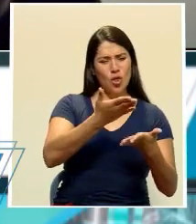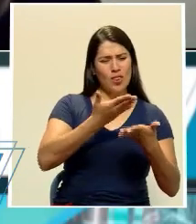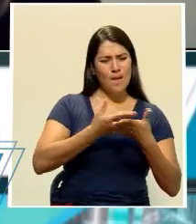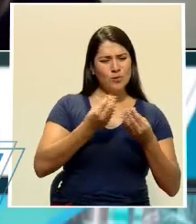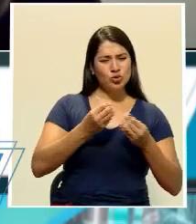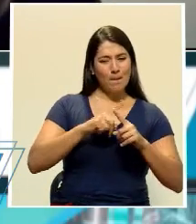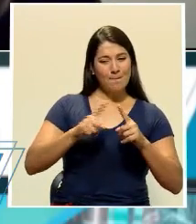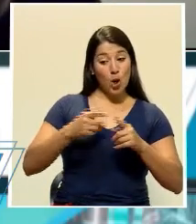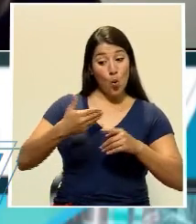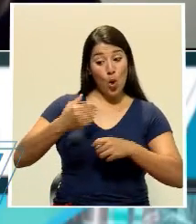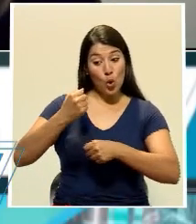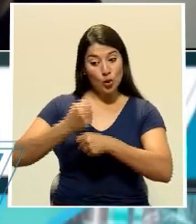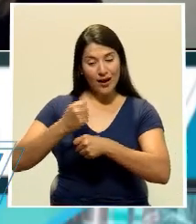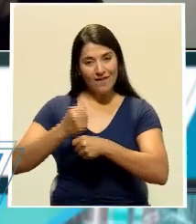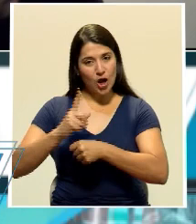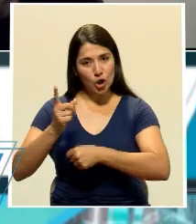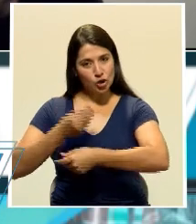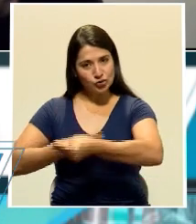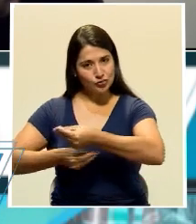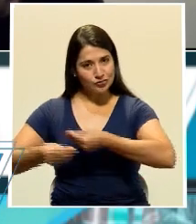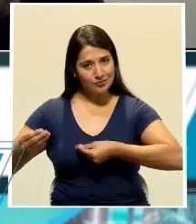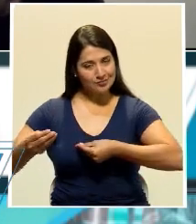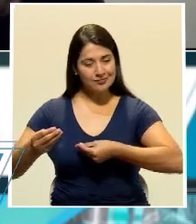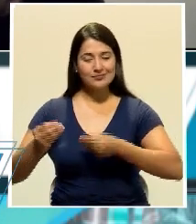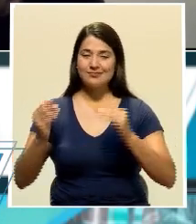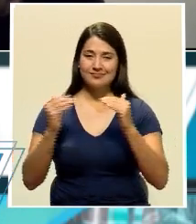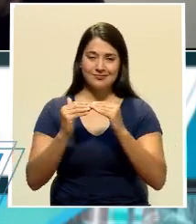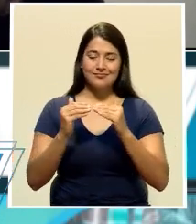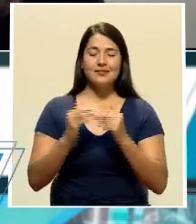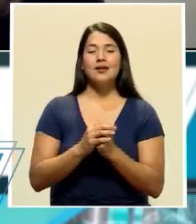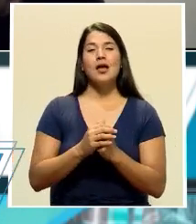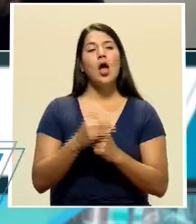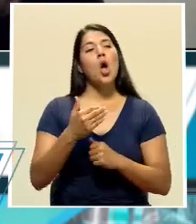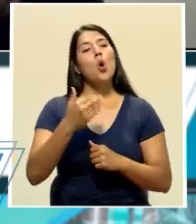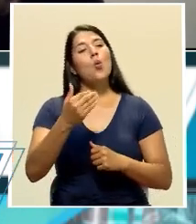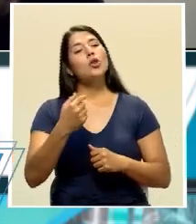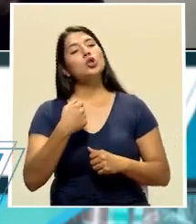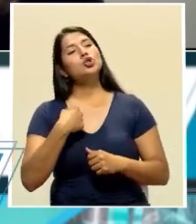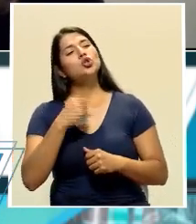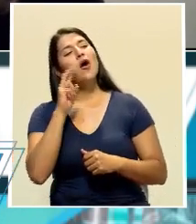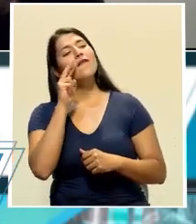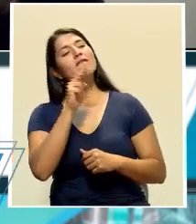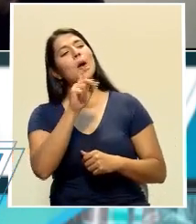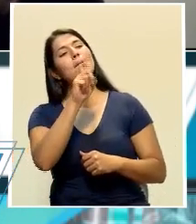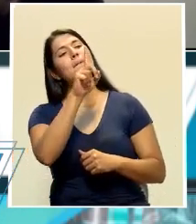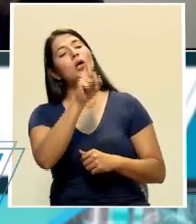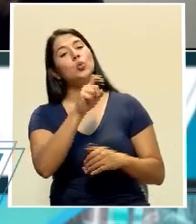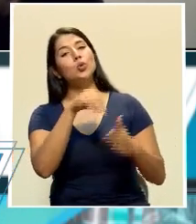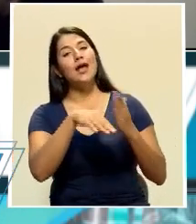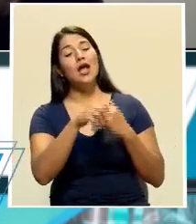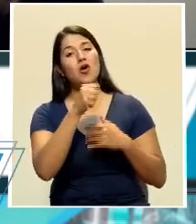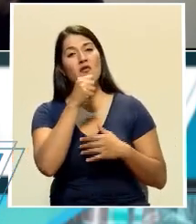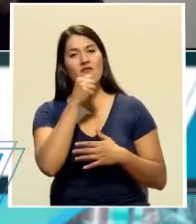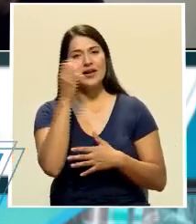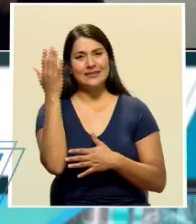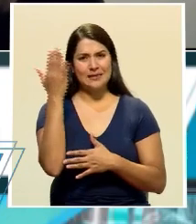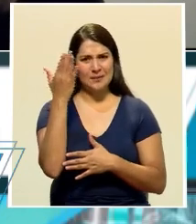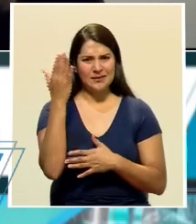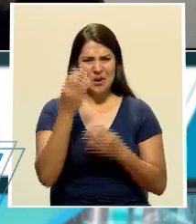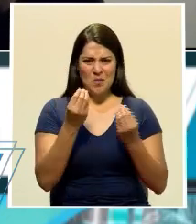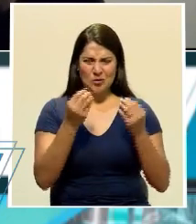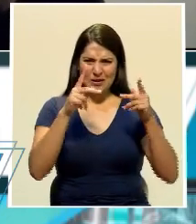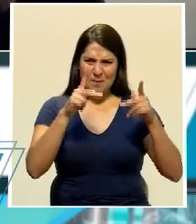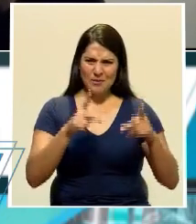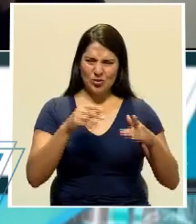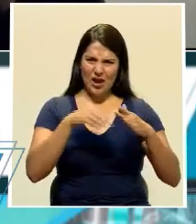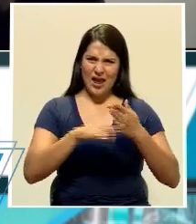Vilma, cuando uno ve algunas preguntas que se formulan durante la conferencia de información COVID, mucha gente en